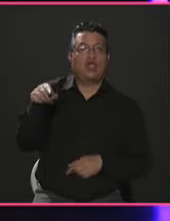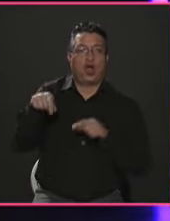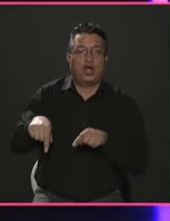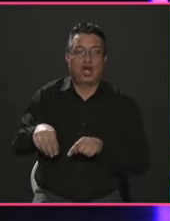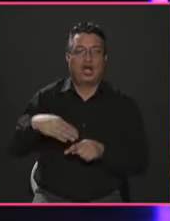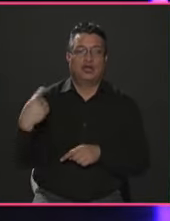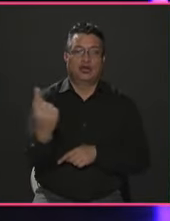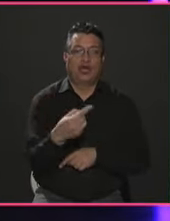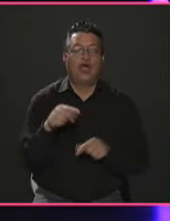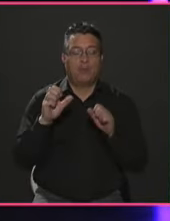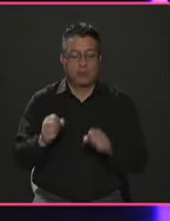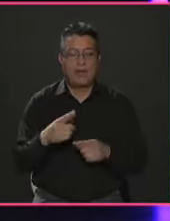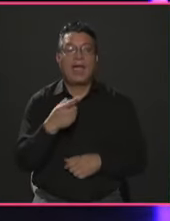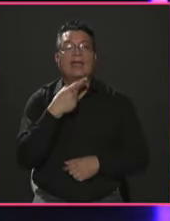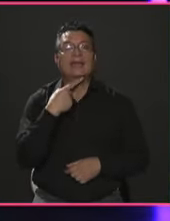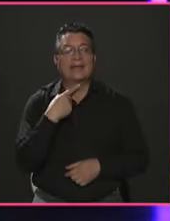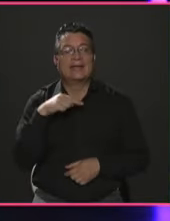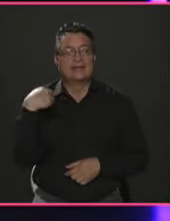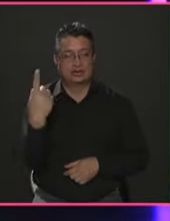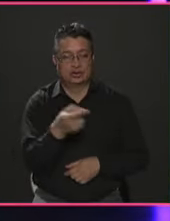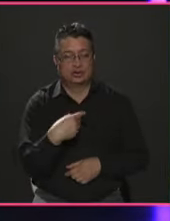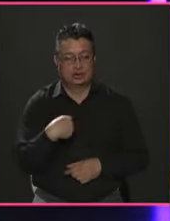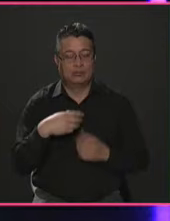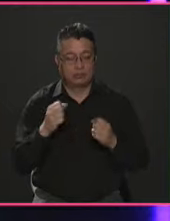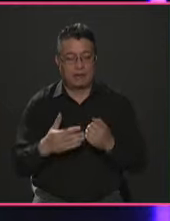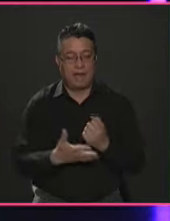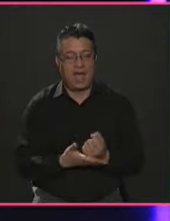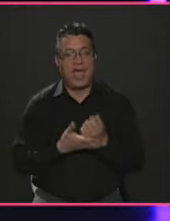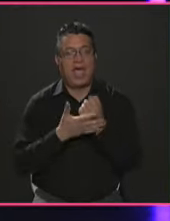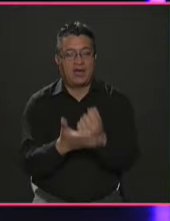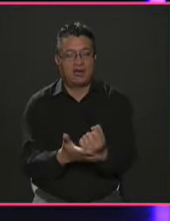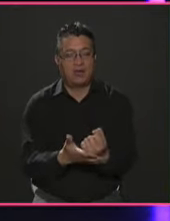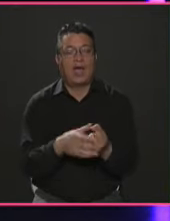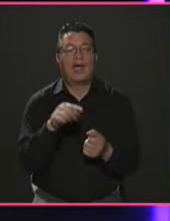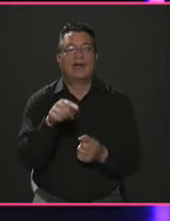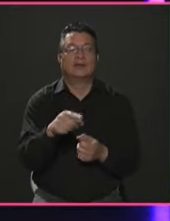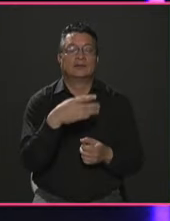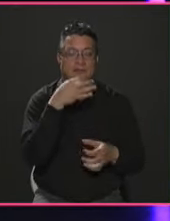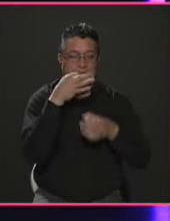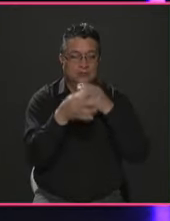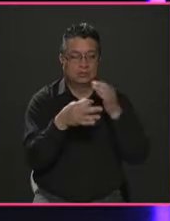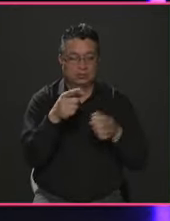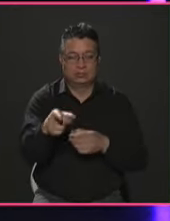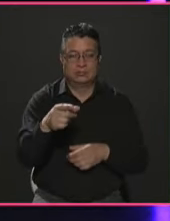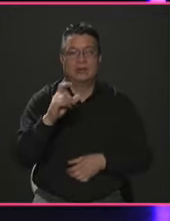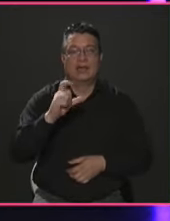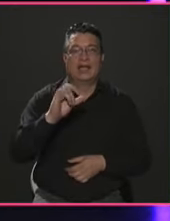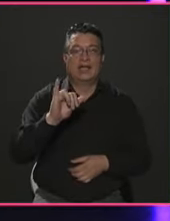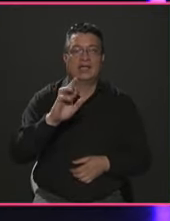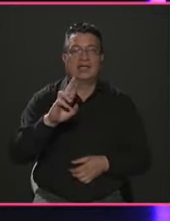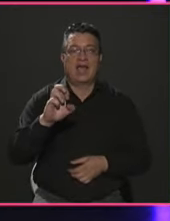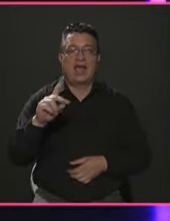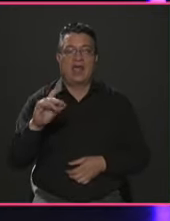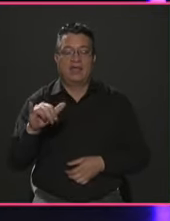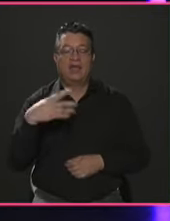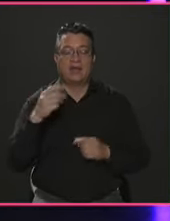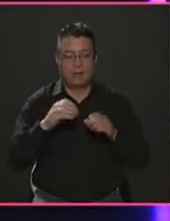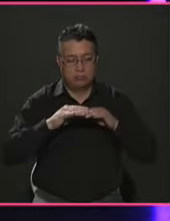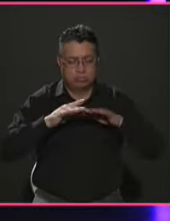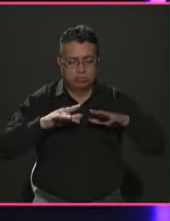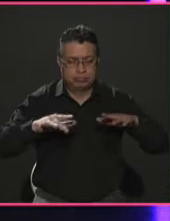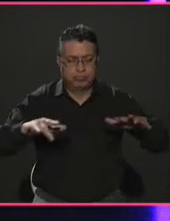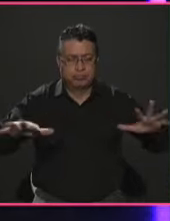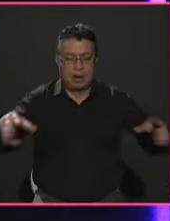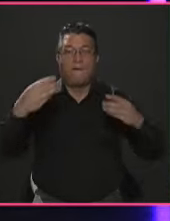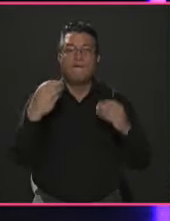ello nuestro interés desde del banco de colaborar como le hemos mencionado a guido girardi en la expansión de esta